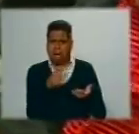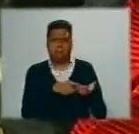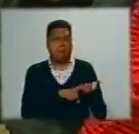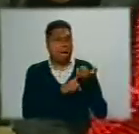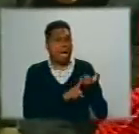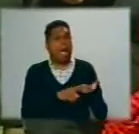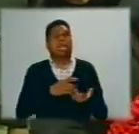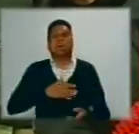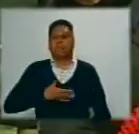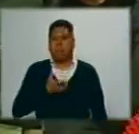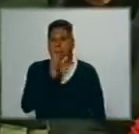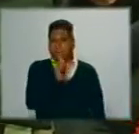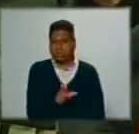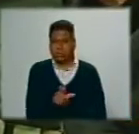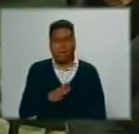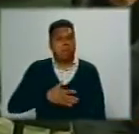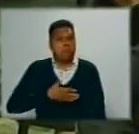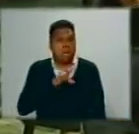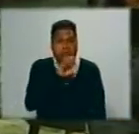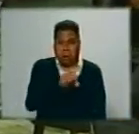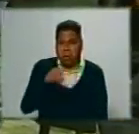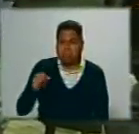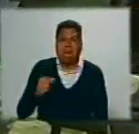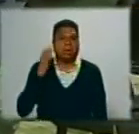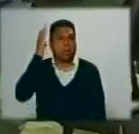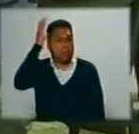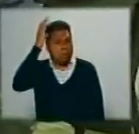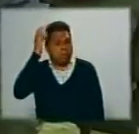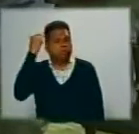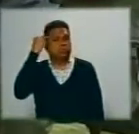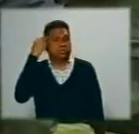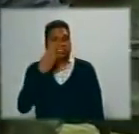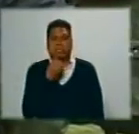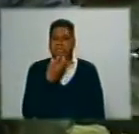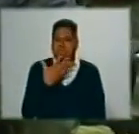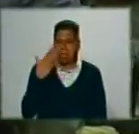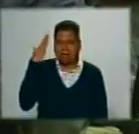pueda adquirirlo con conocimiento y tenga